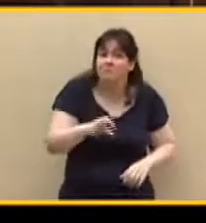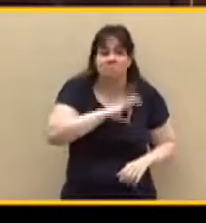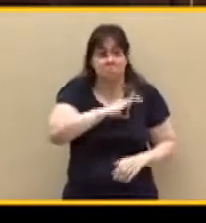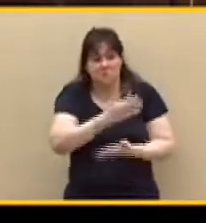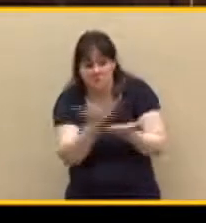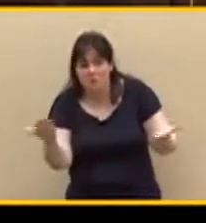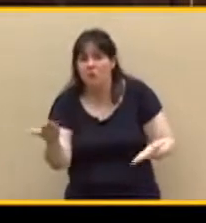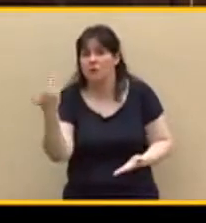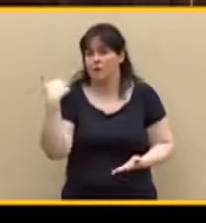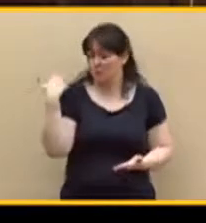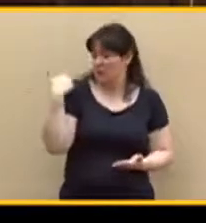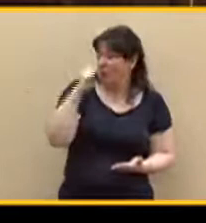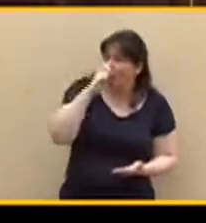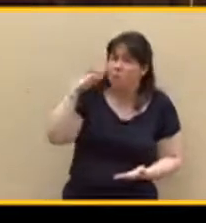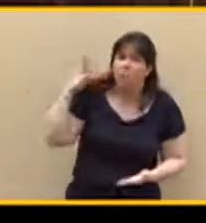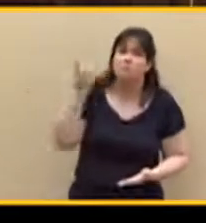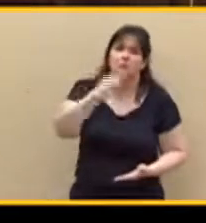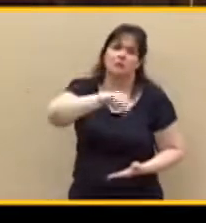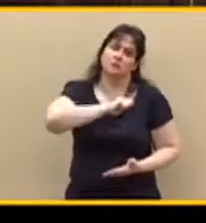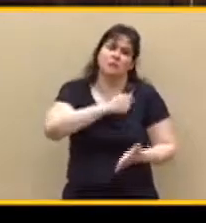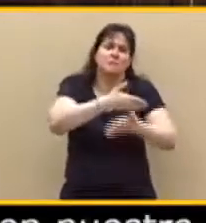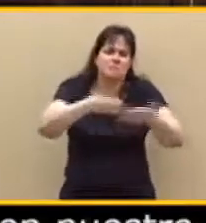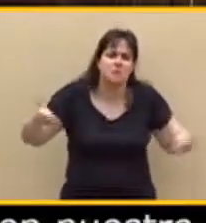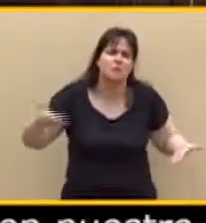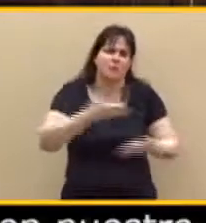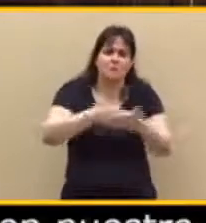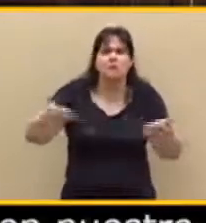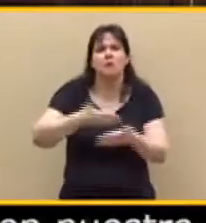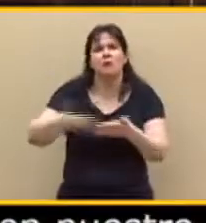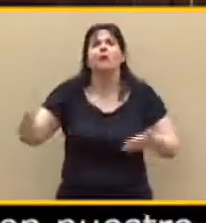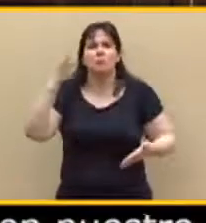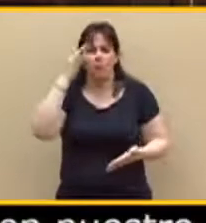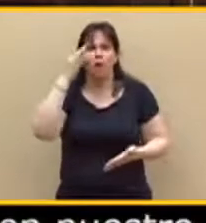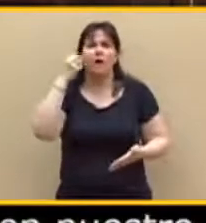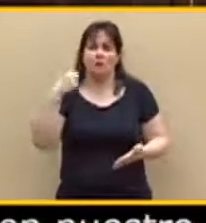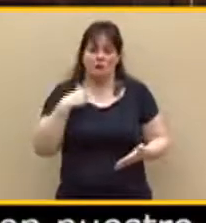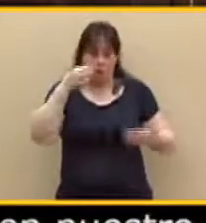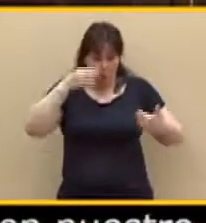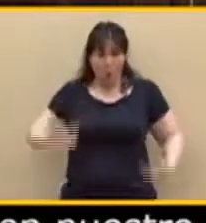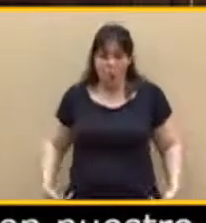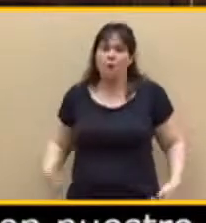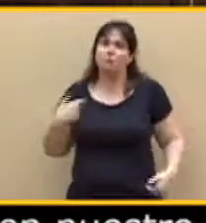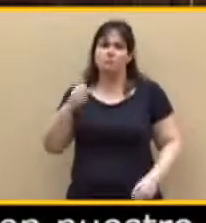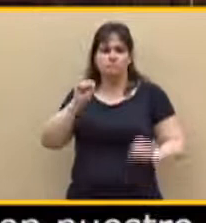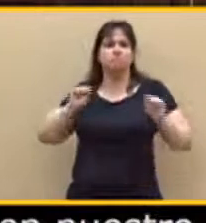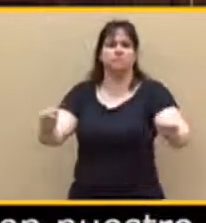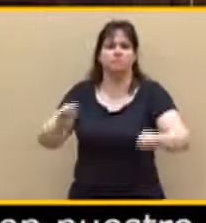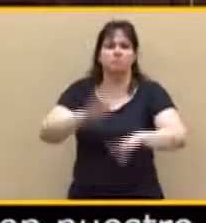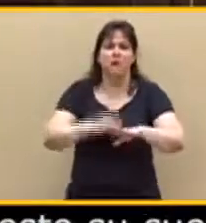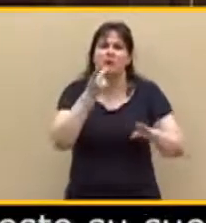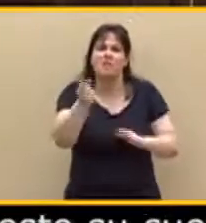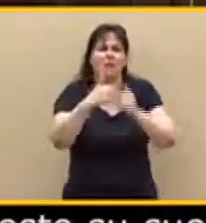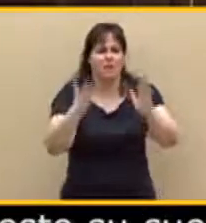en nuestro país han sido millones las mujeres que han puesto su cuerpo para parar desahucios, que han hecho malabares para llenar la